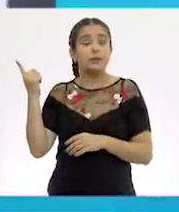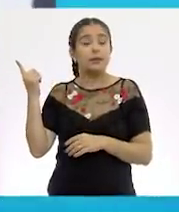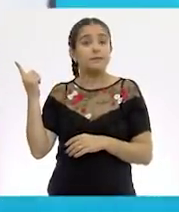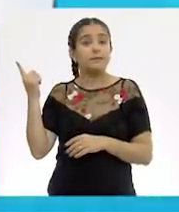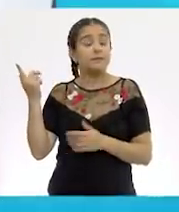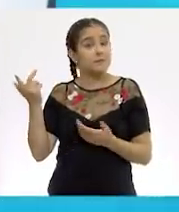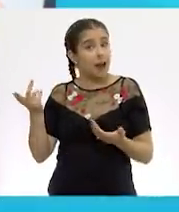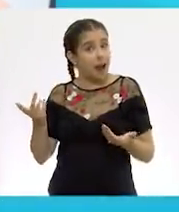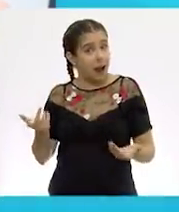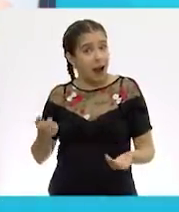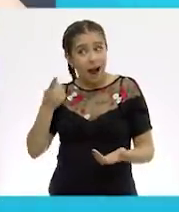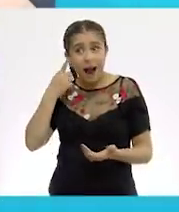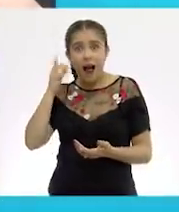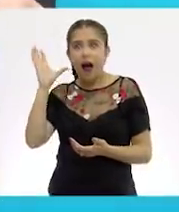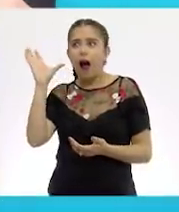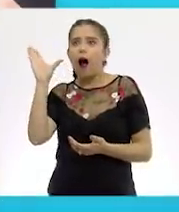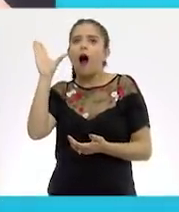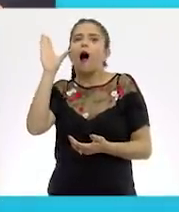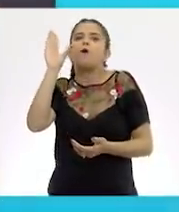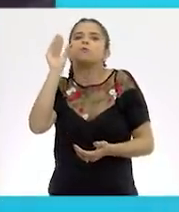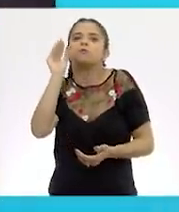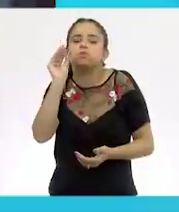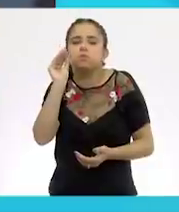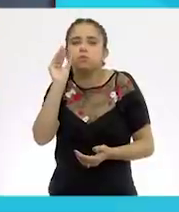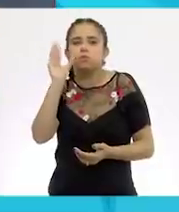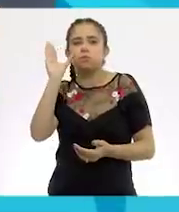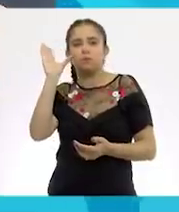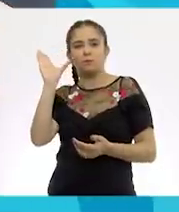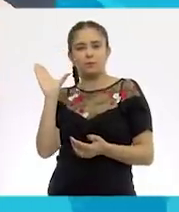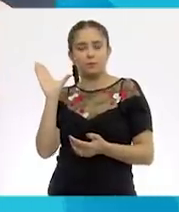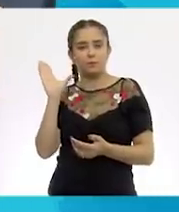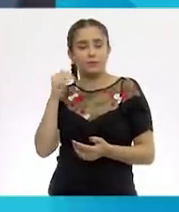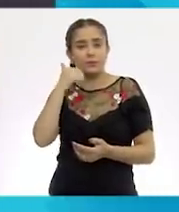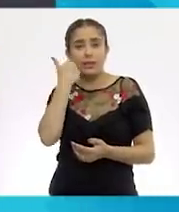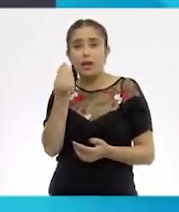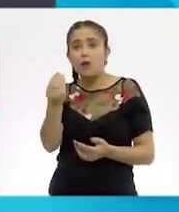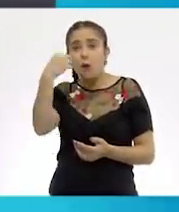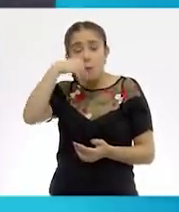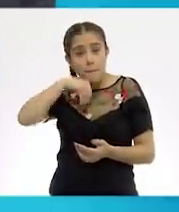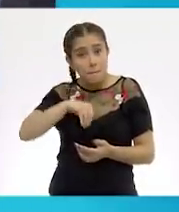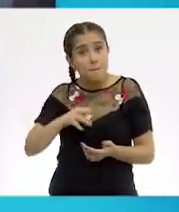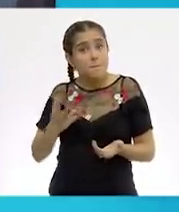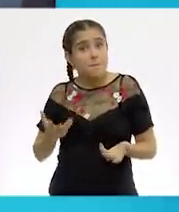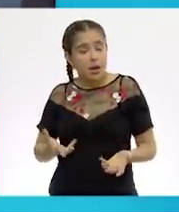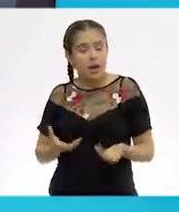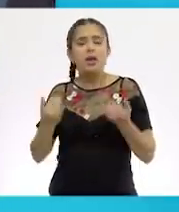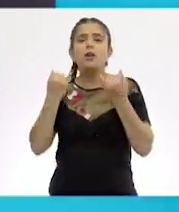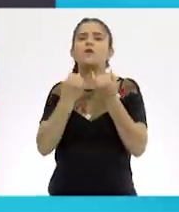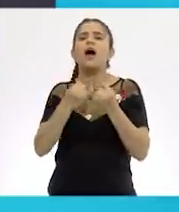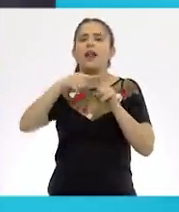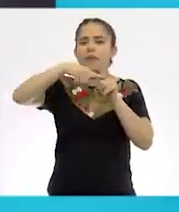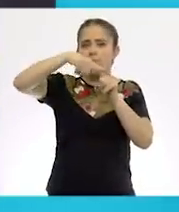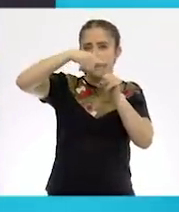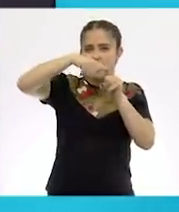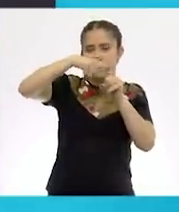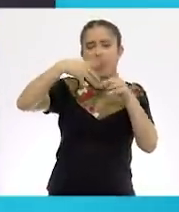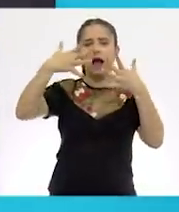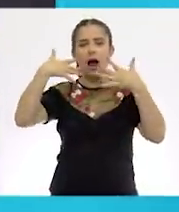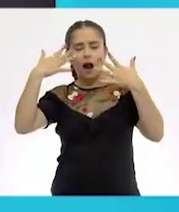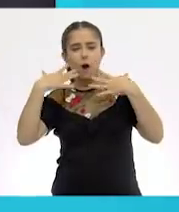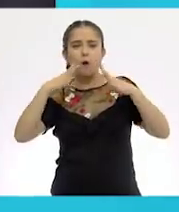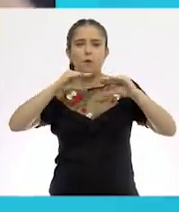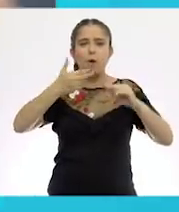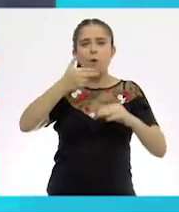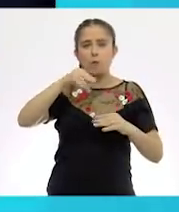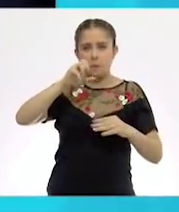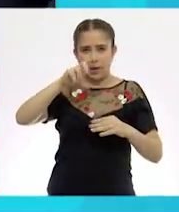cuenta, se acaba de accionar la trampa de bisagra de esta planta. Cuando las condiciones de temperatura y humedad son mayores, este movimiento